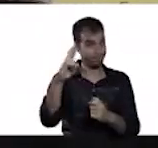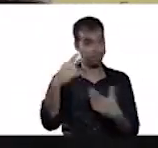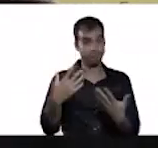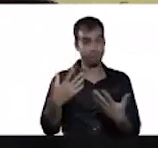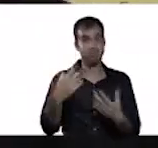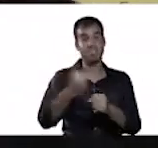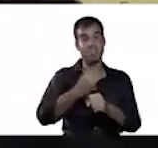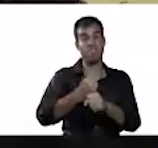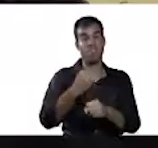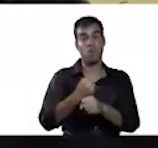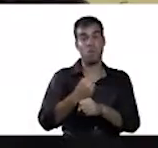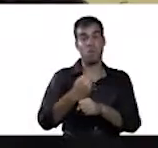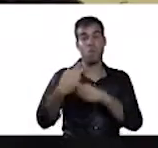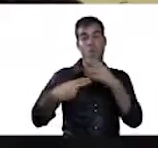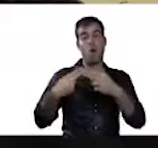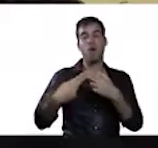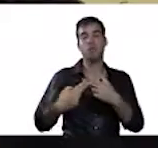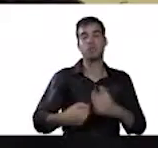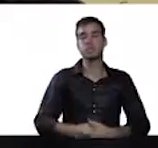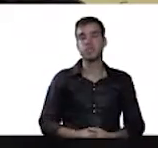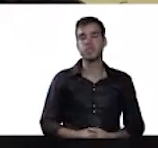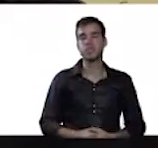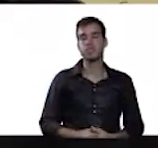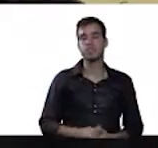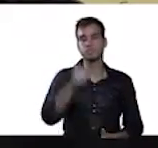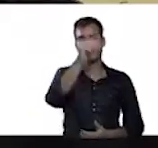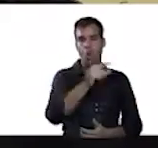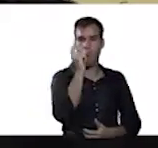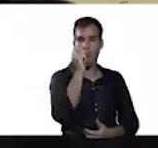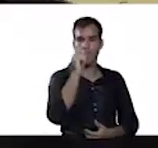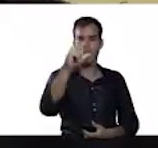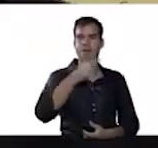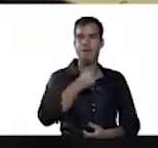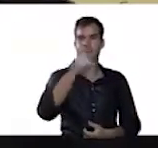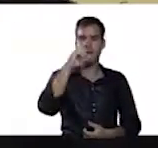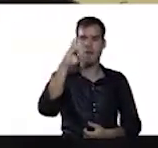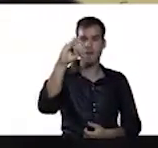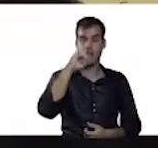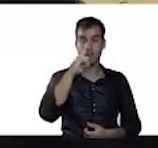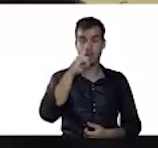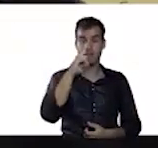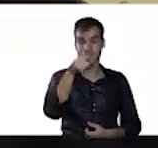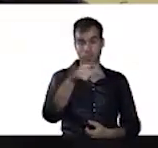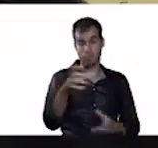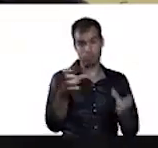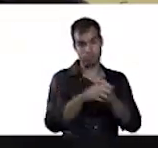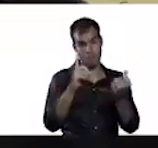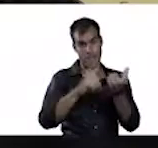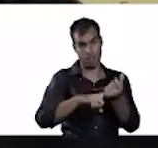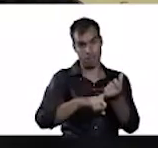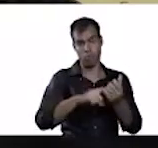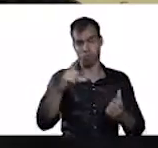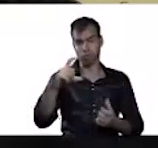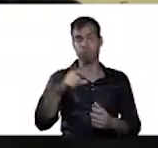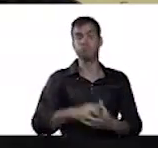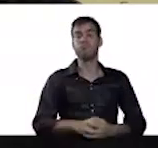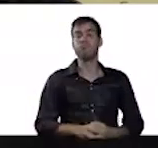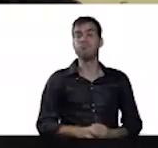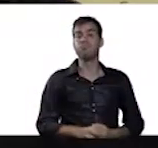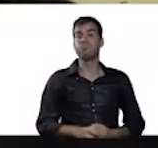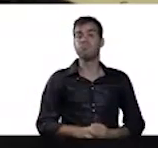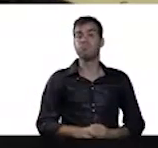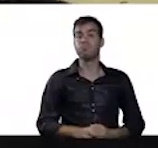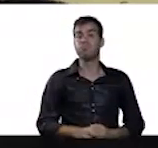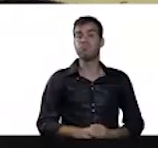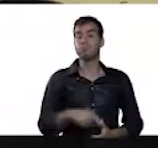tener en cuenta la labor que despliega Vladimir Ilich Lenin al frente del partido bolchevique para